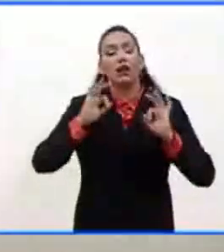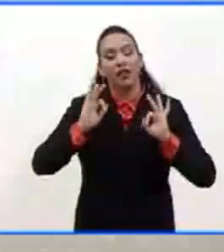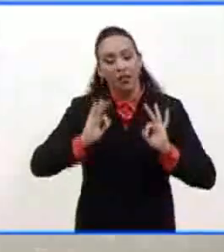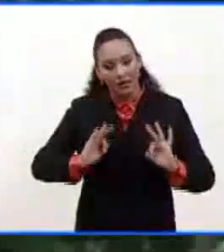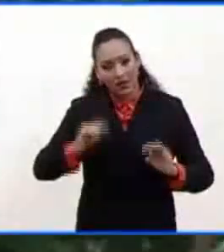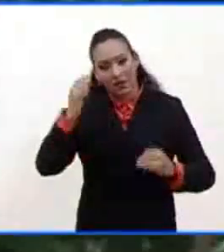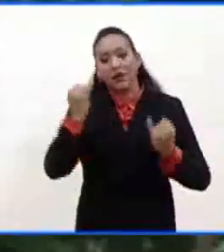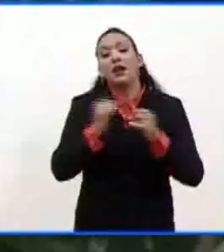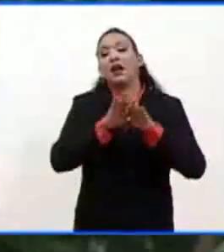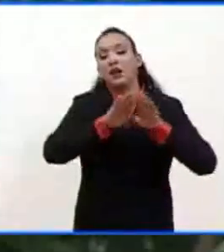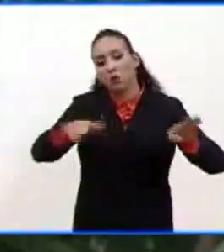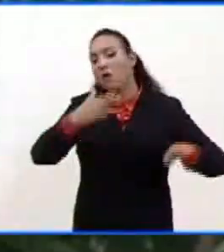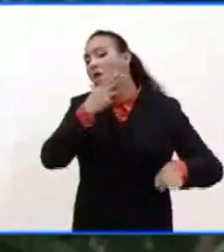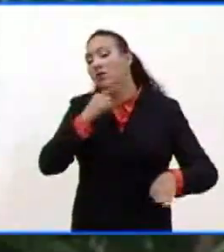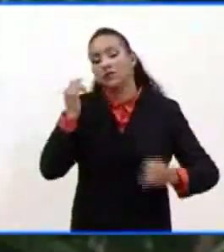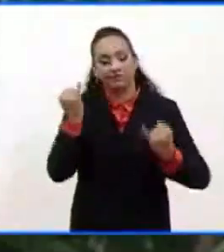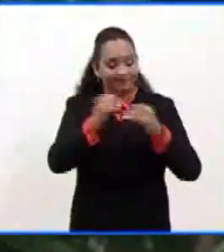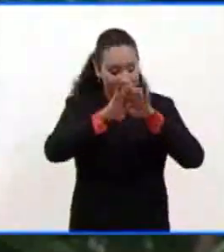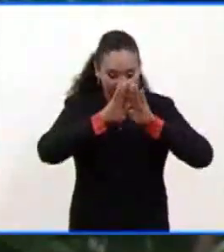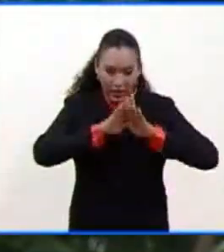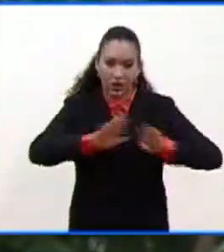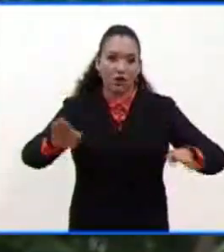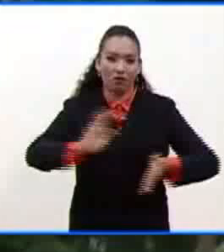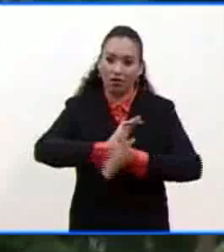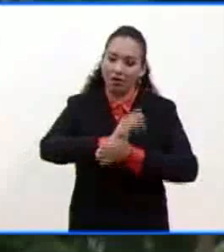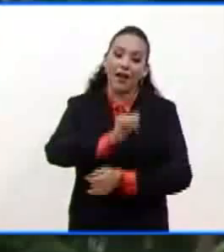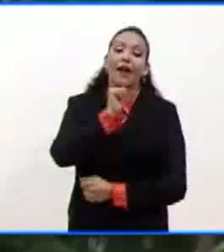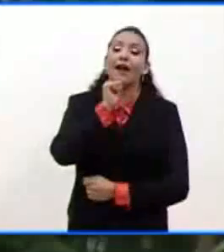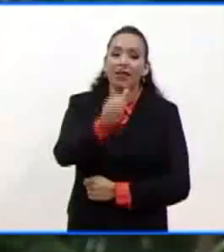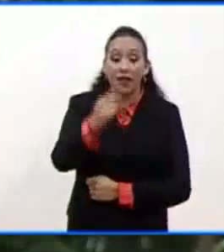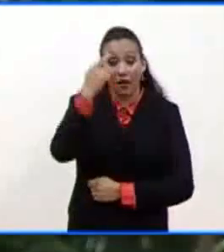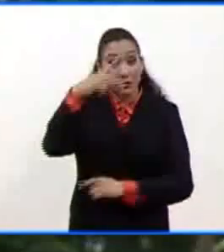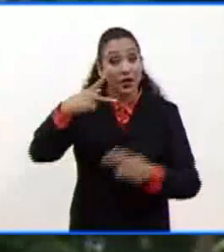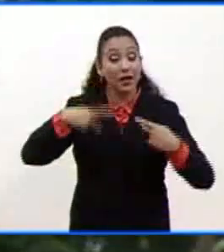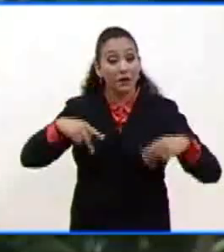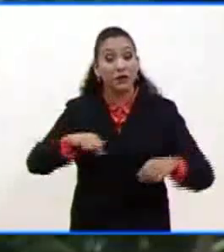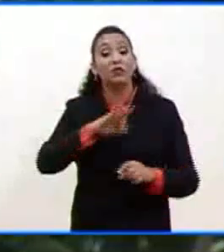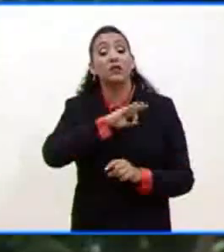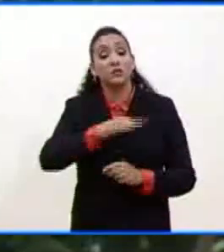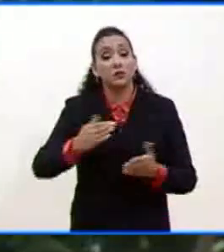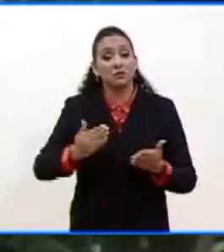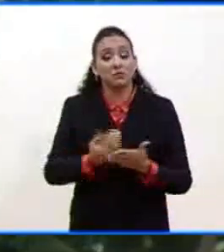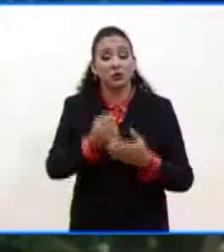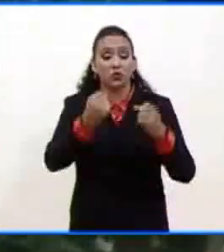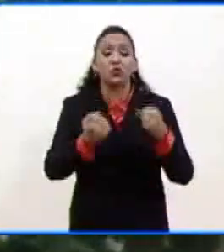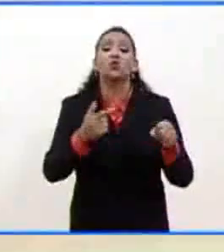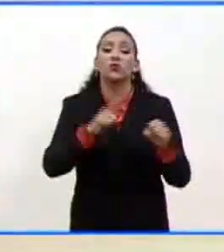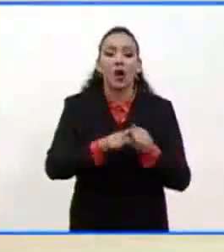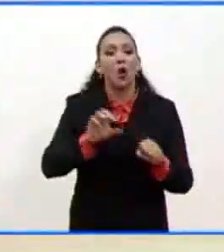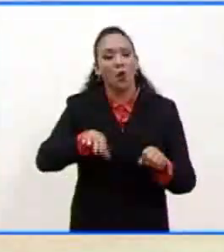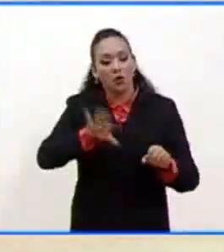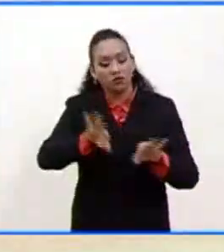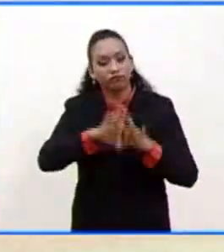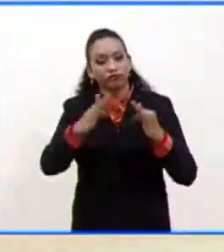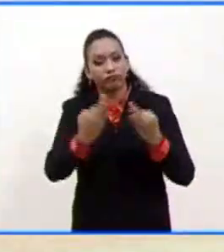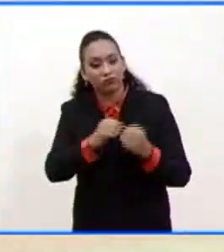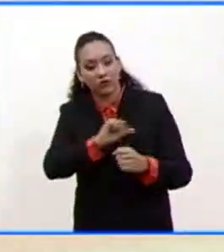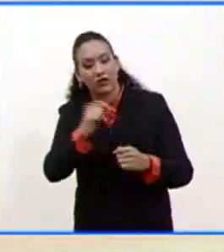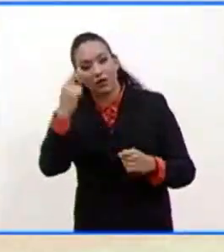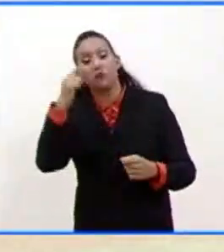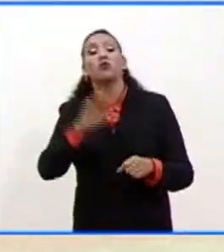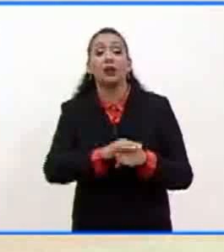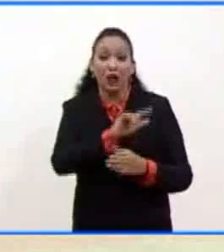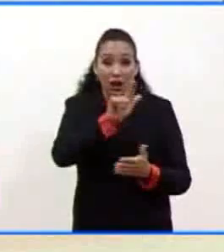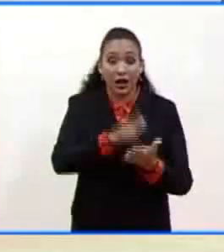en igualdad de condiciones y sin discriminación a la seguridad social y otras medidas de protección reconocidas en la